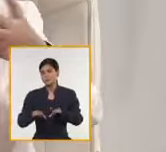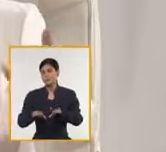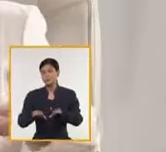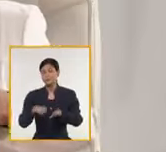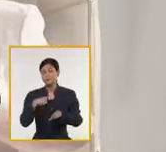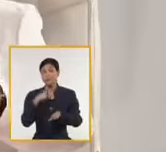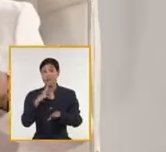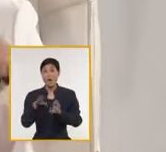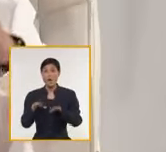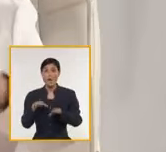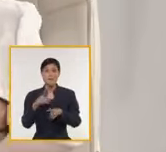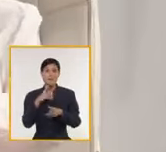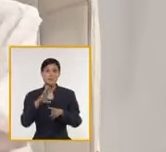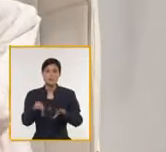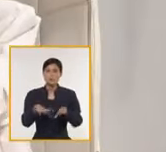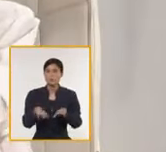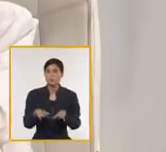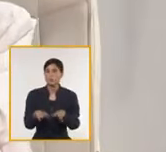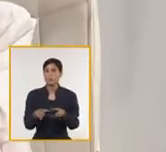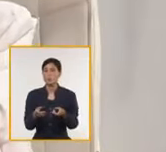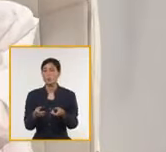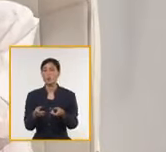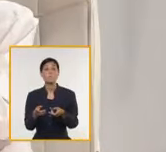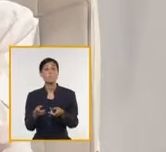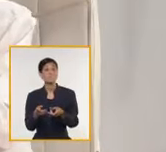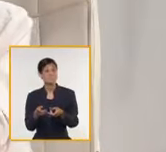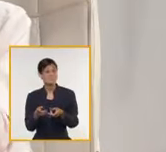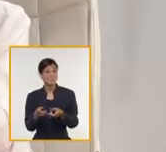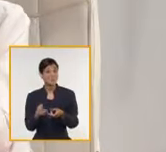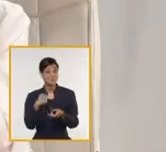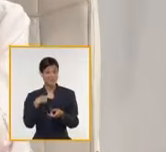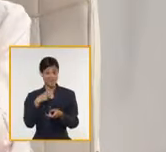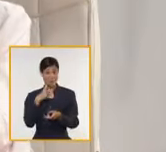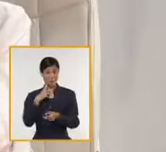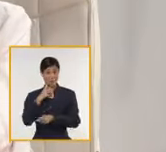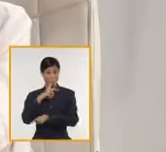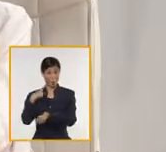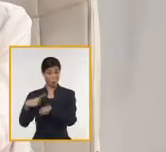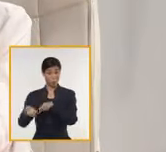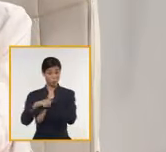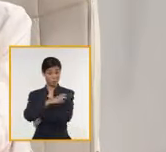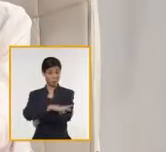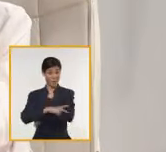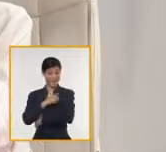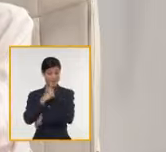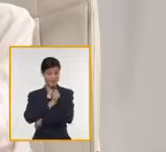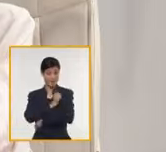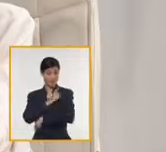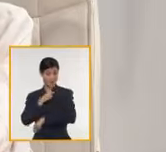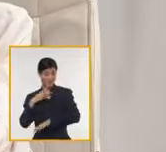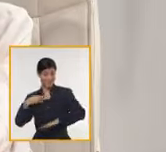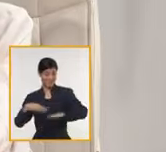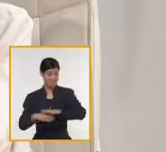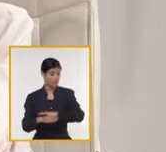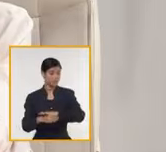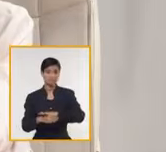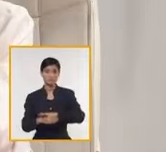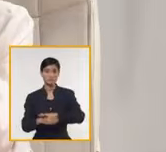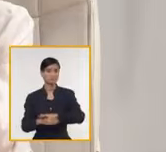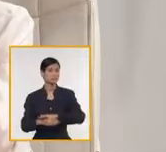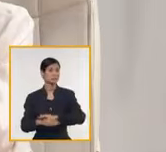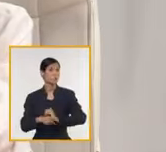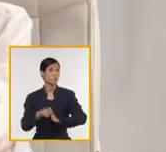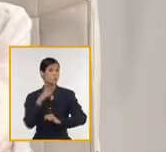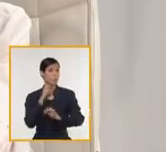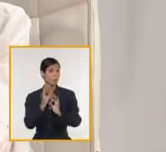momentos, con acciones, en fin, de su gobierno, pero hay un sentimiento más fuerte, que es el sentimiento de soberanía,